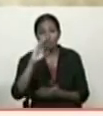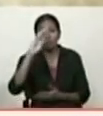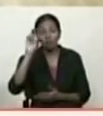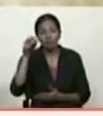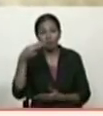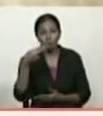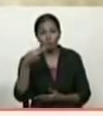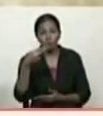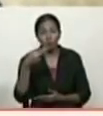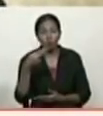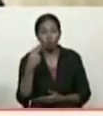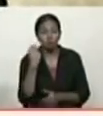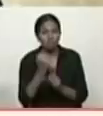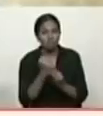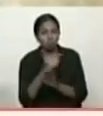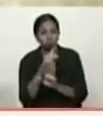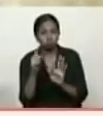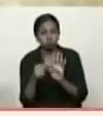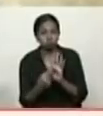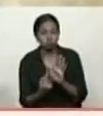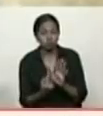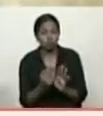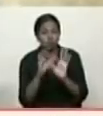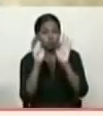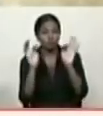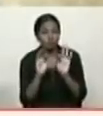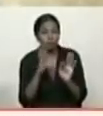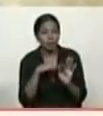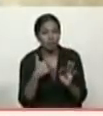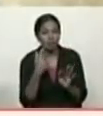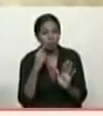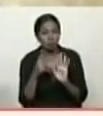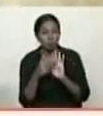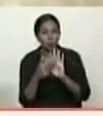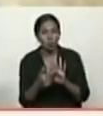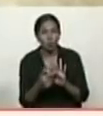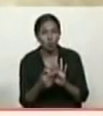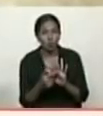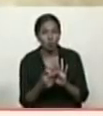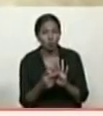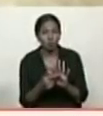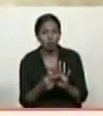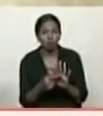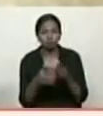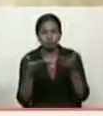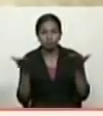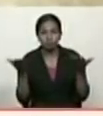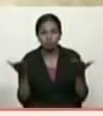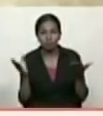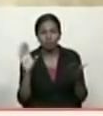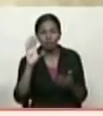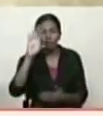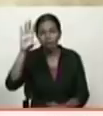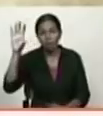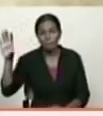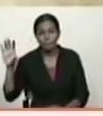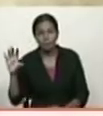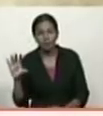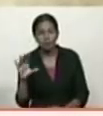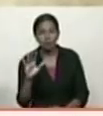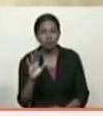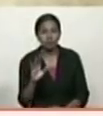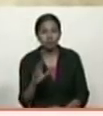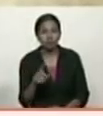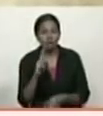el trabajo en concreto. De manera que, bueno, queríamos hacer esta rendición de cuentas ante el país de nuestra gira, que ya van